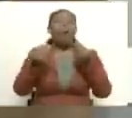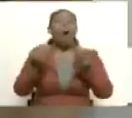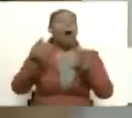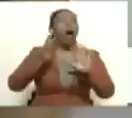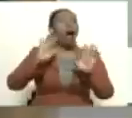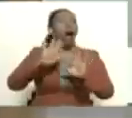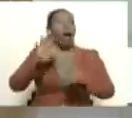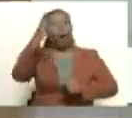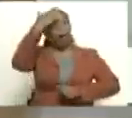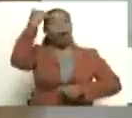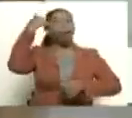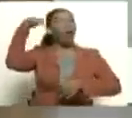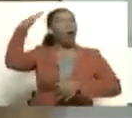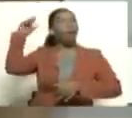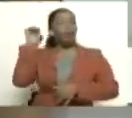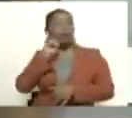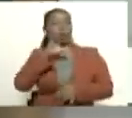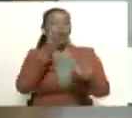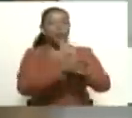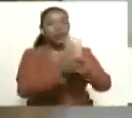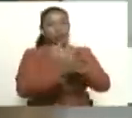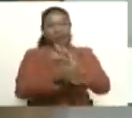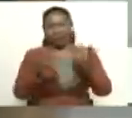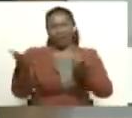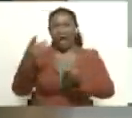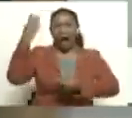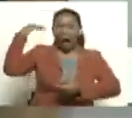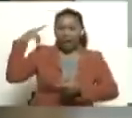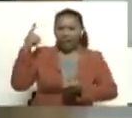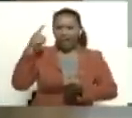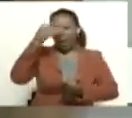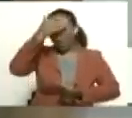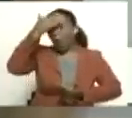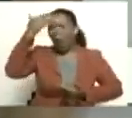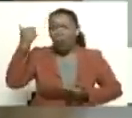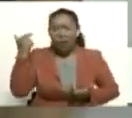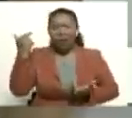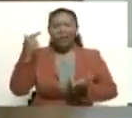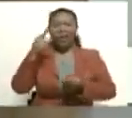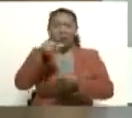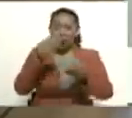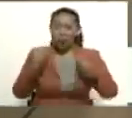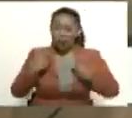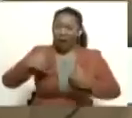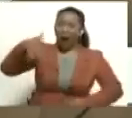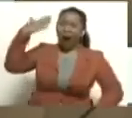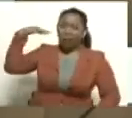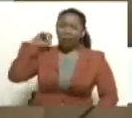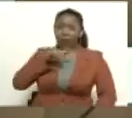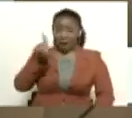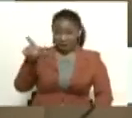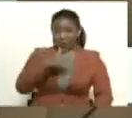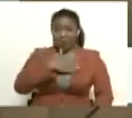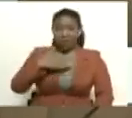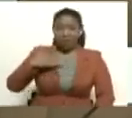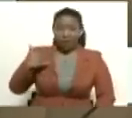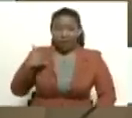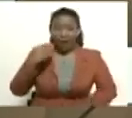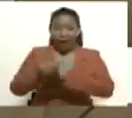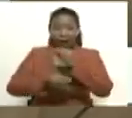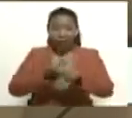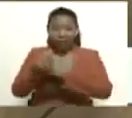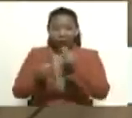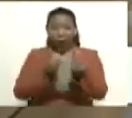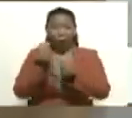amnesia lacunar en psiquiatría? Que se te borran pedazos de tu memoria y pedazos de tus vivencias. Ellos quisieran tener una amnesia